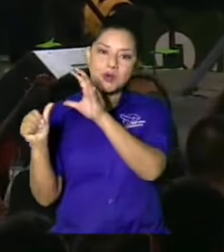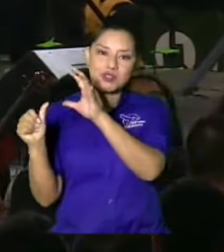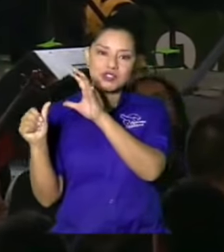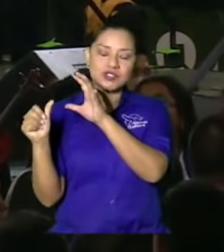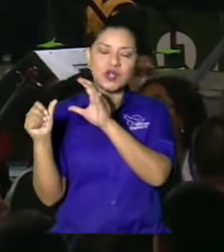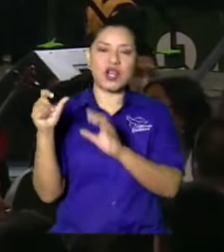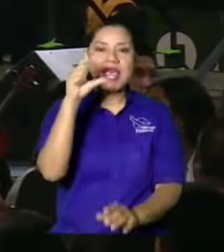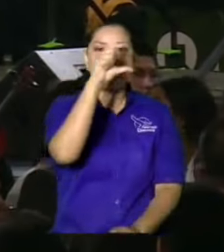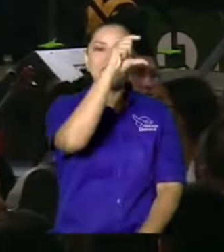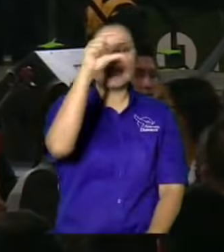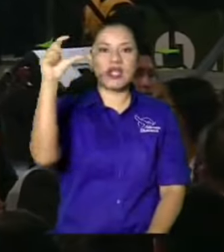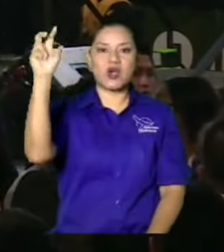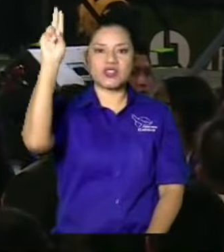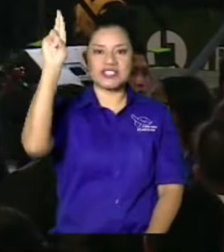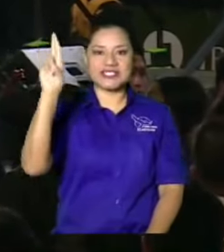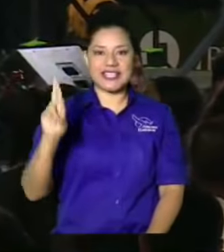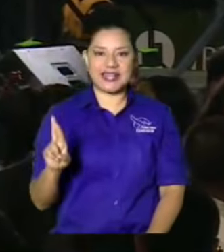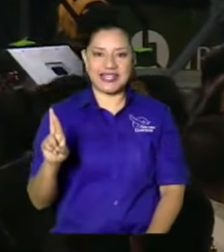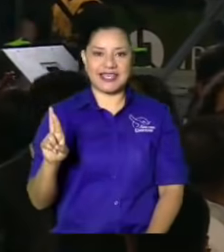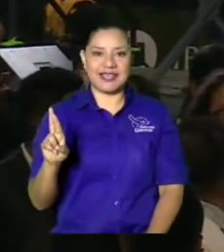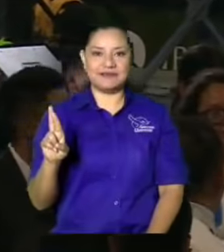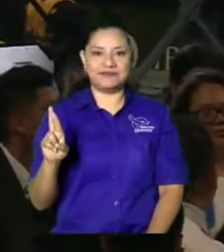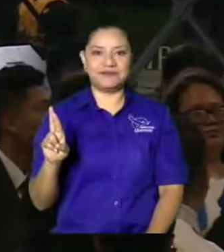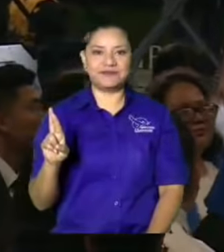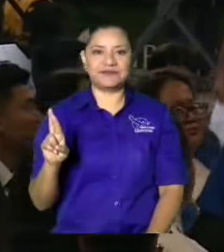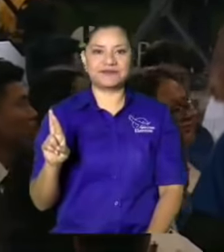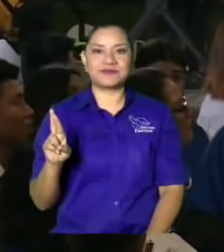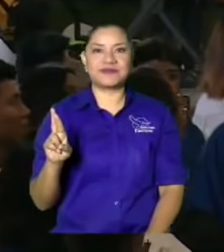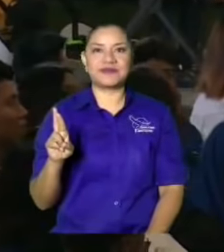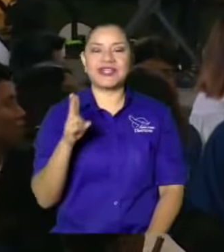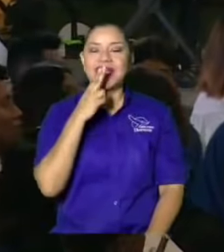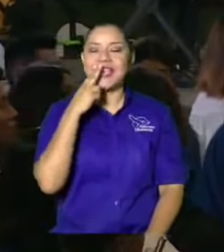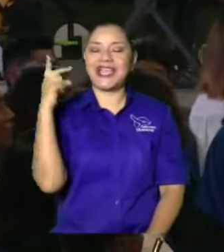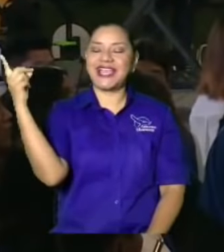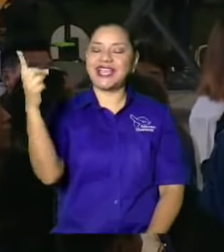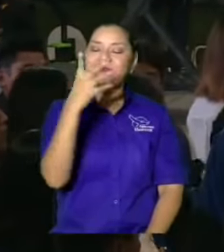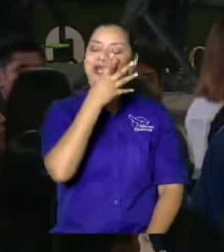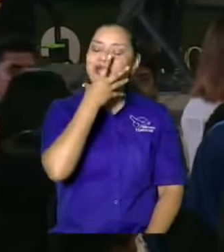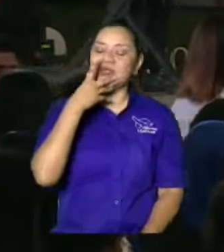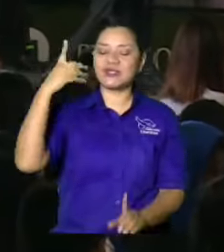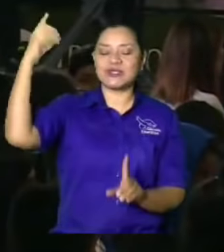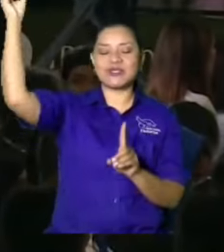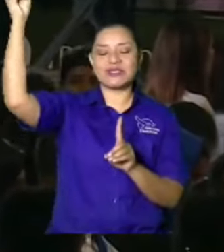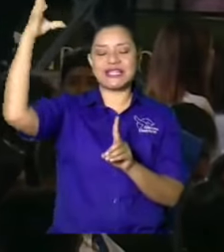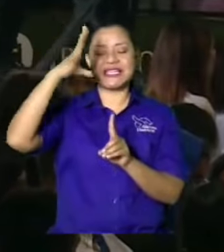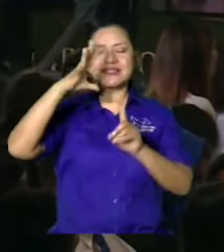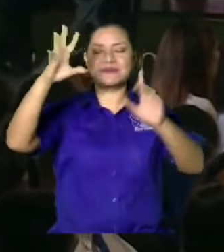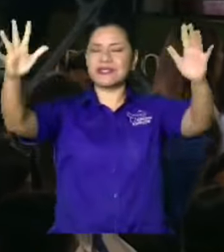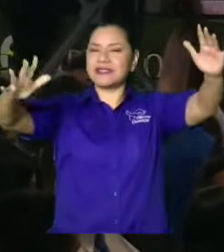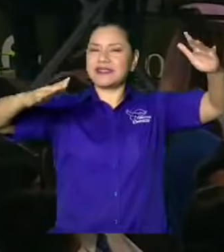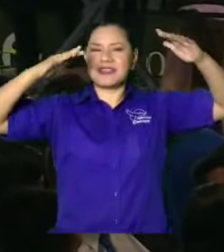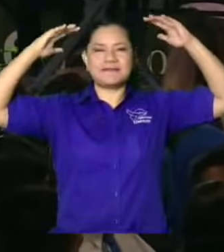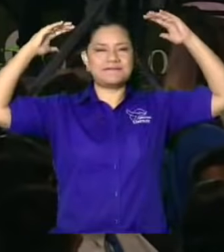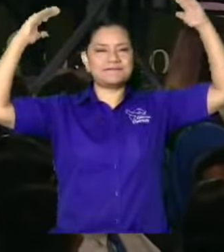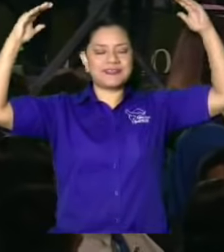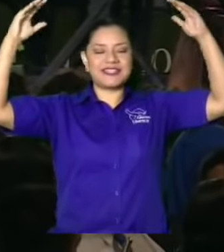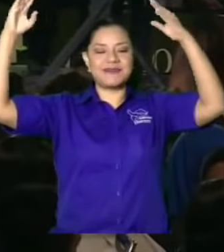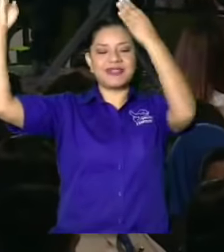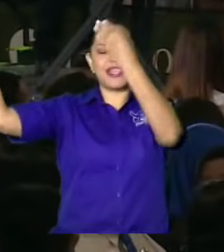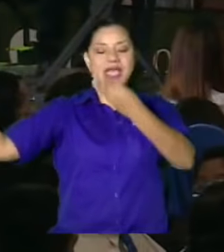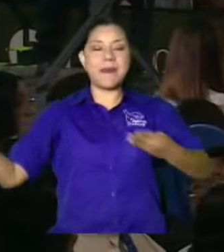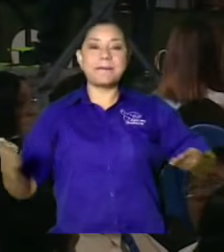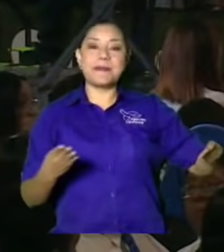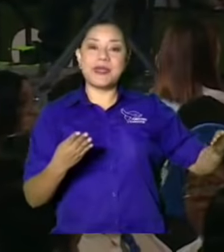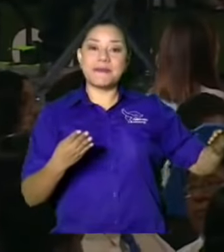Pueden descender, mis hermanos, que Dios les bendiga. Hermanos, que Dios les bendiga grandemente. Bienvenidos